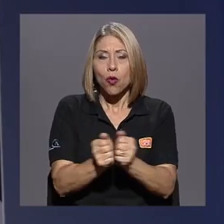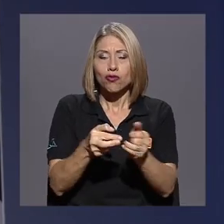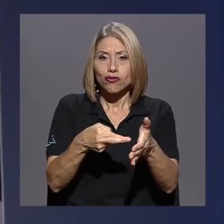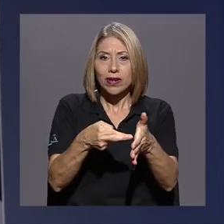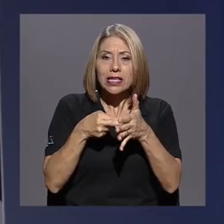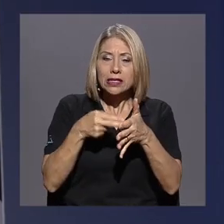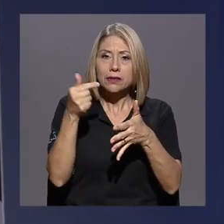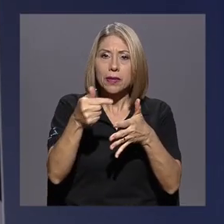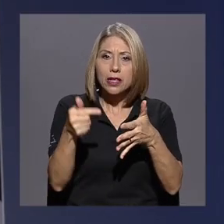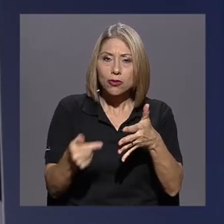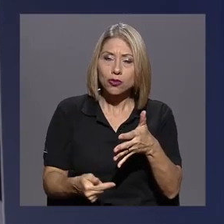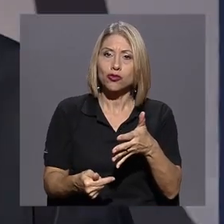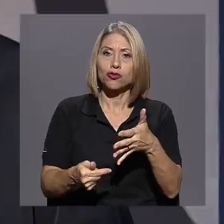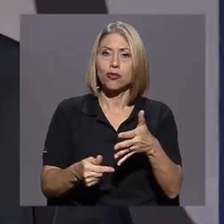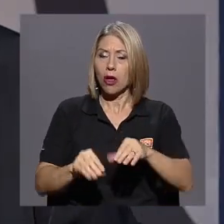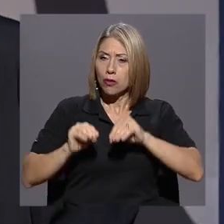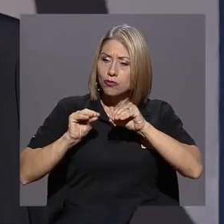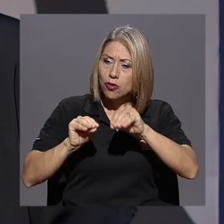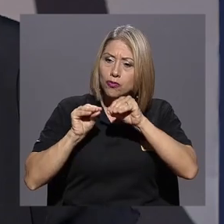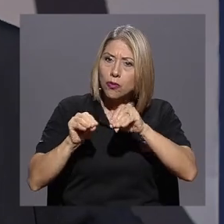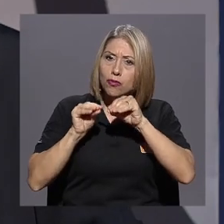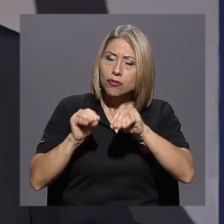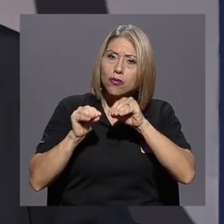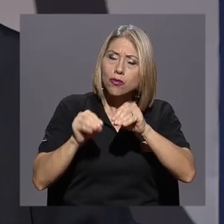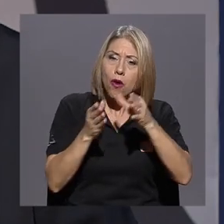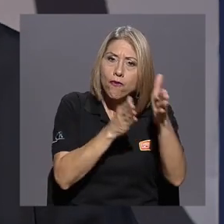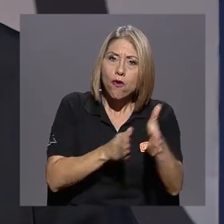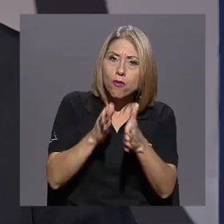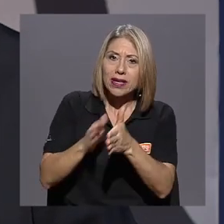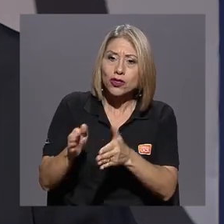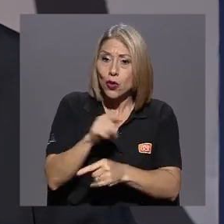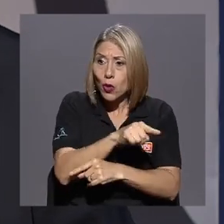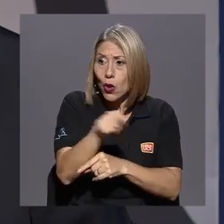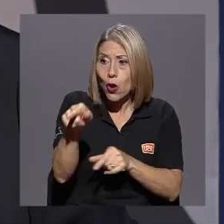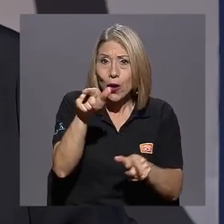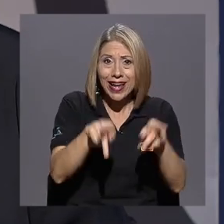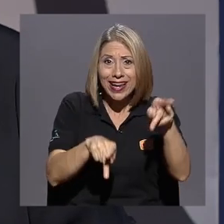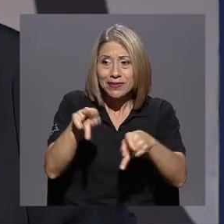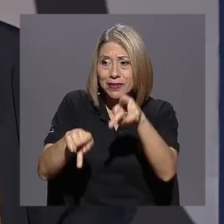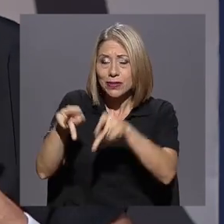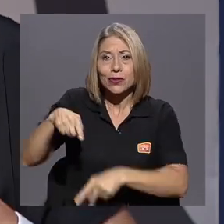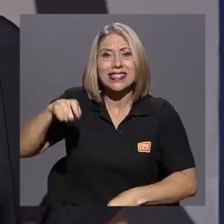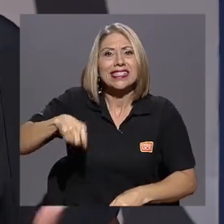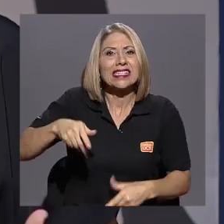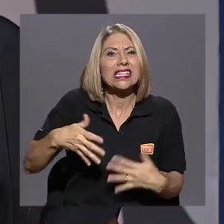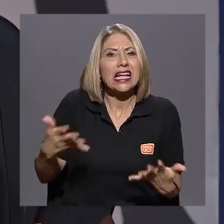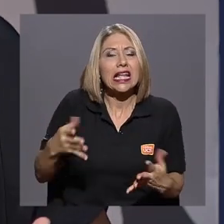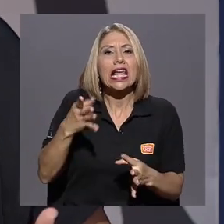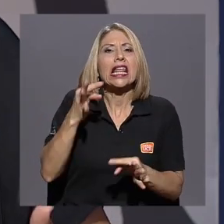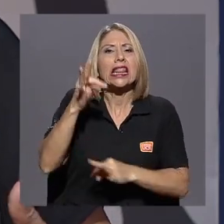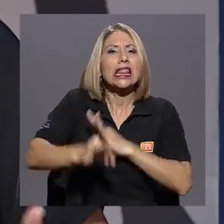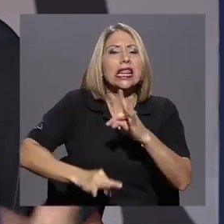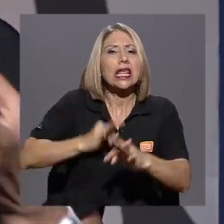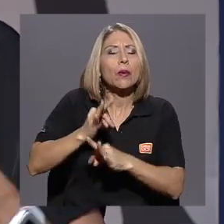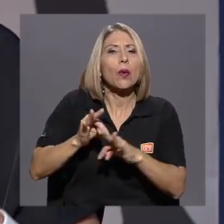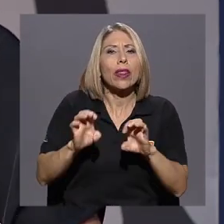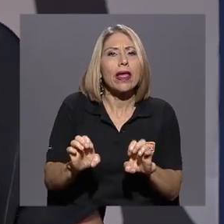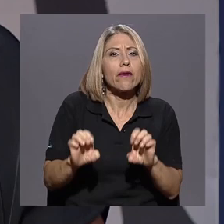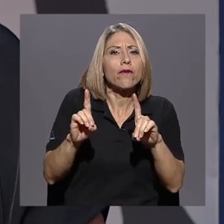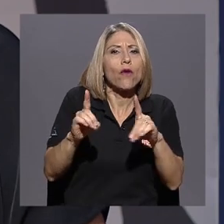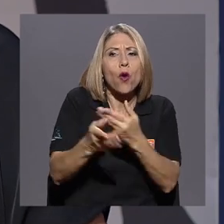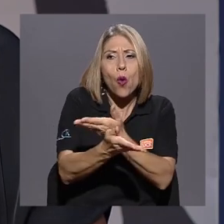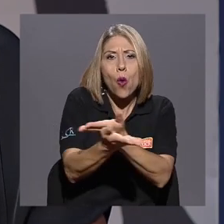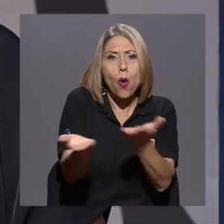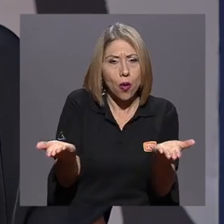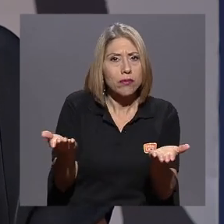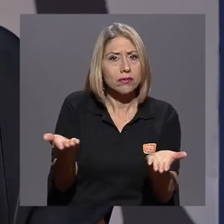en términos de formación y de lo que las personas necesitan también. Es decir, qué tipo de formación